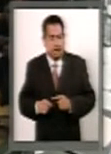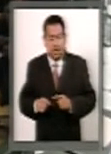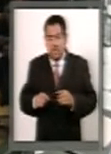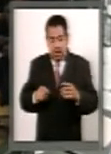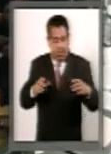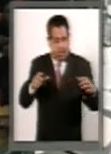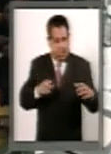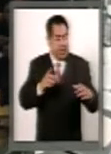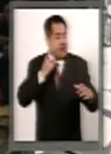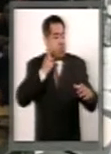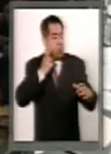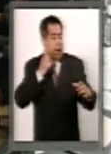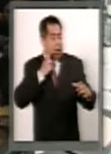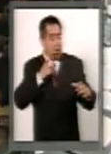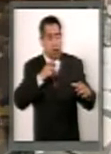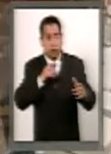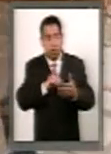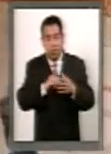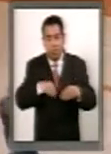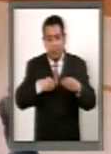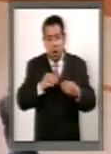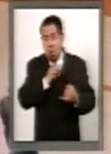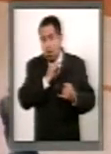de los diputados constituyentes.